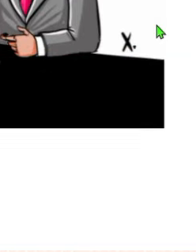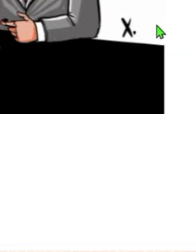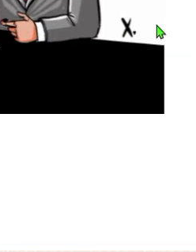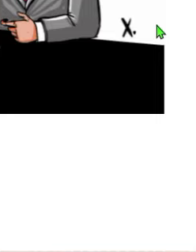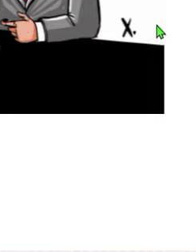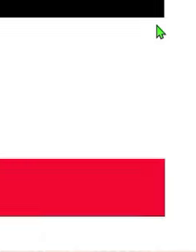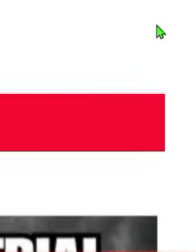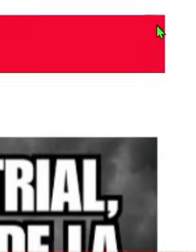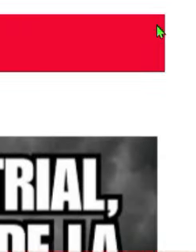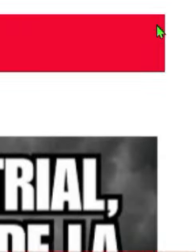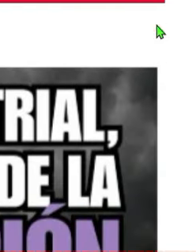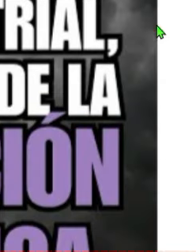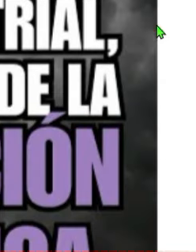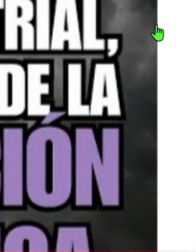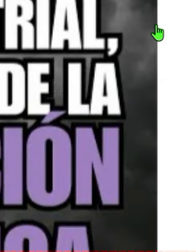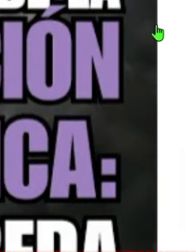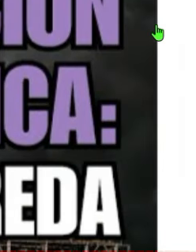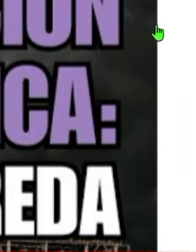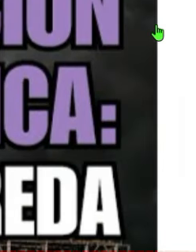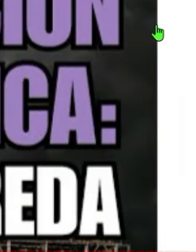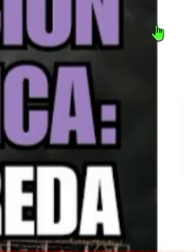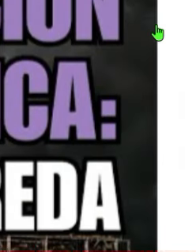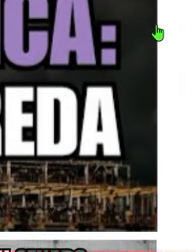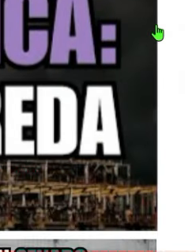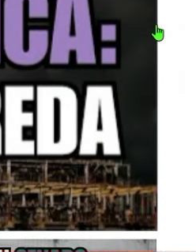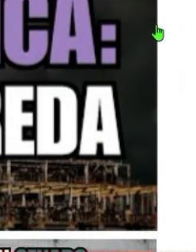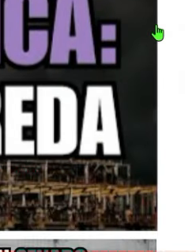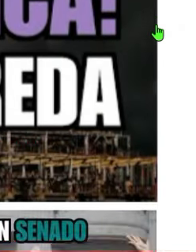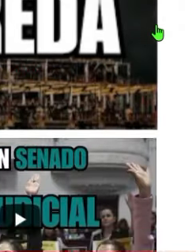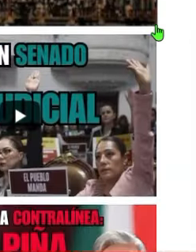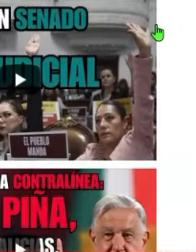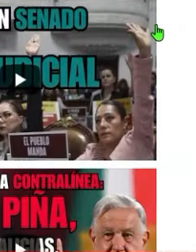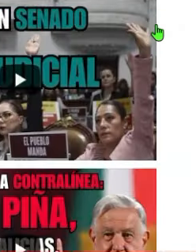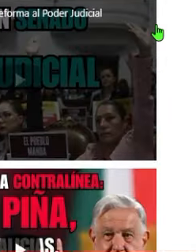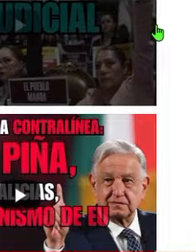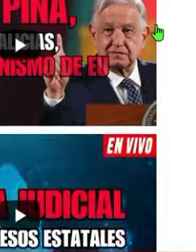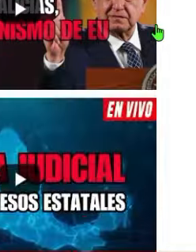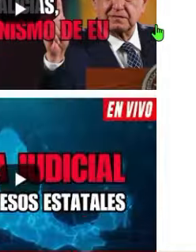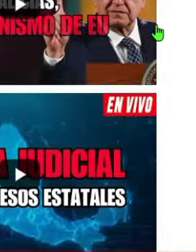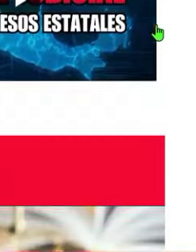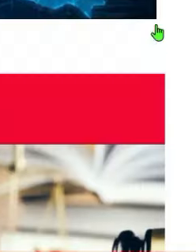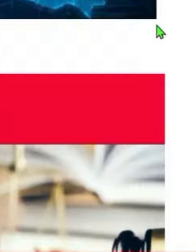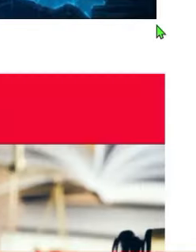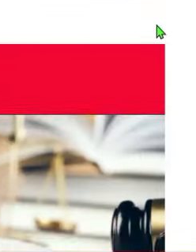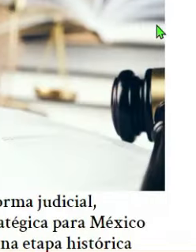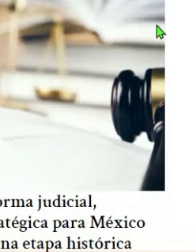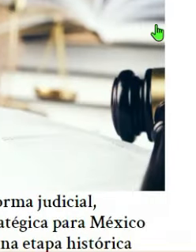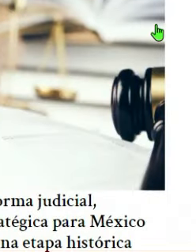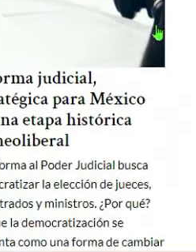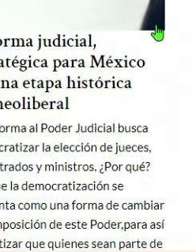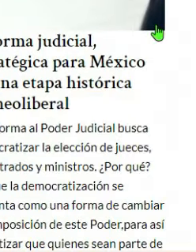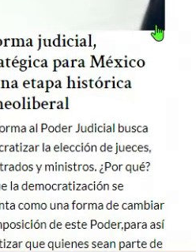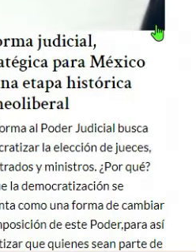nada. Miren, la industria de la contaminación, cambio